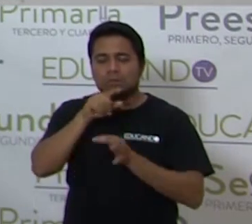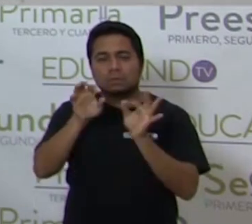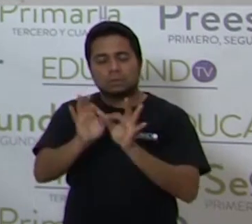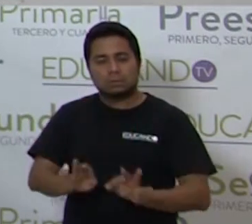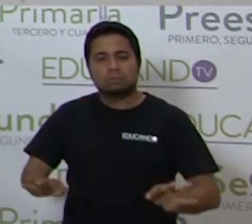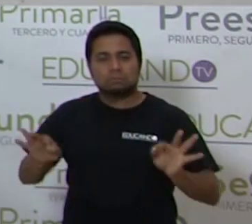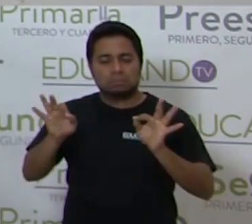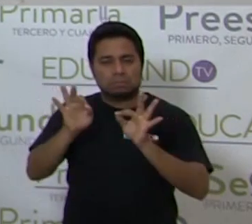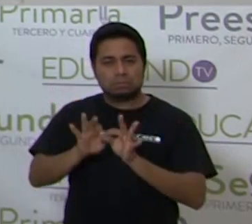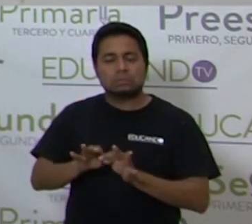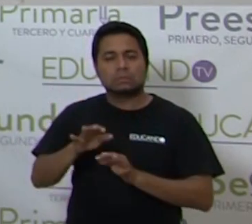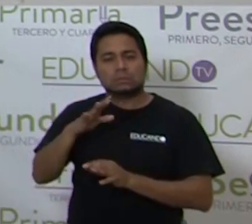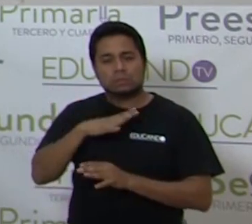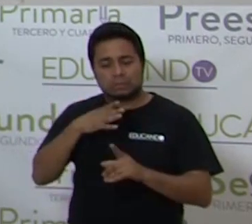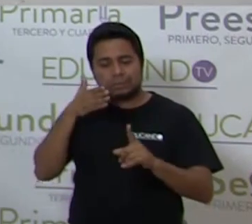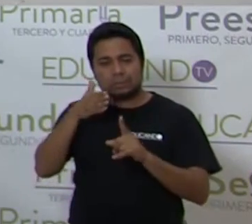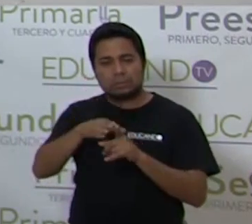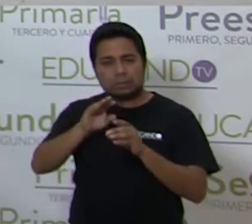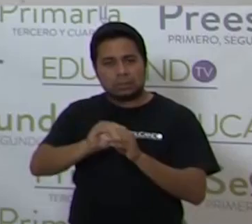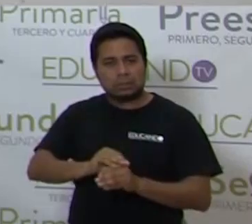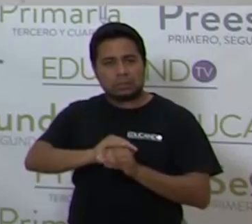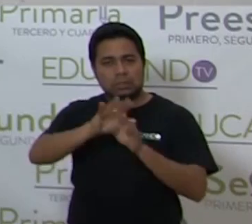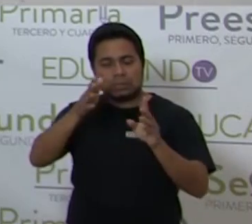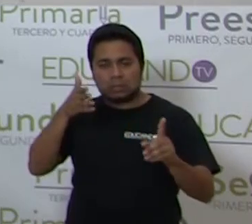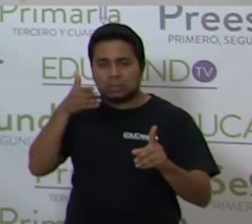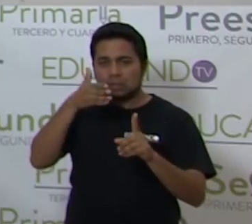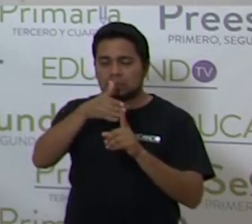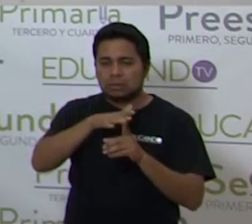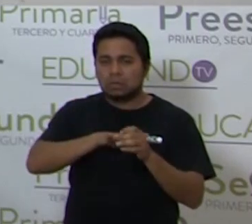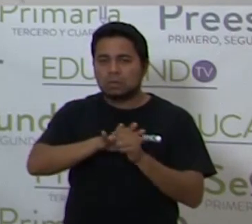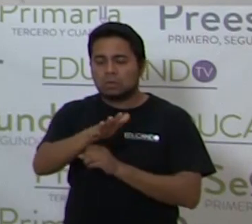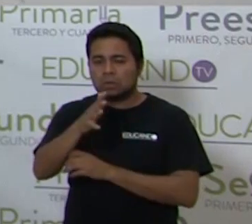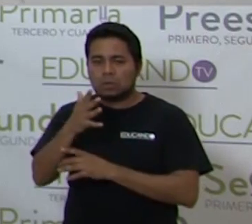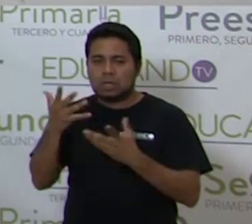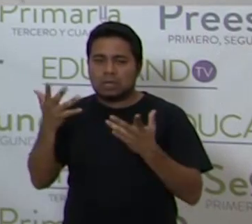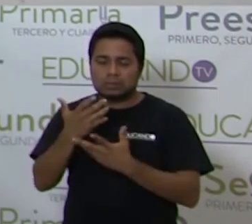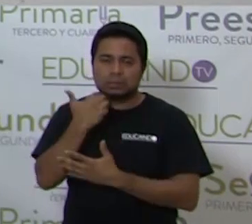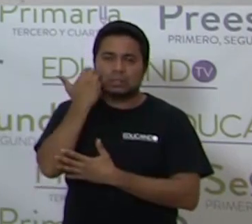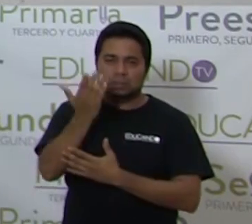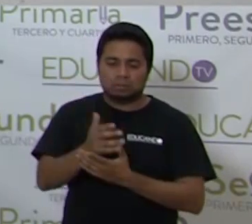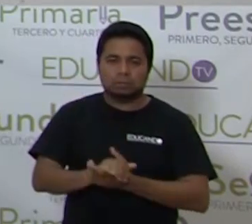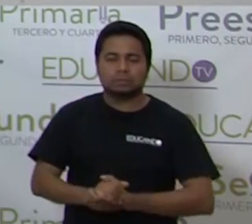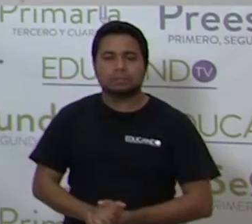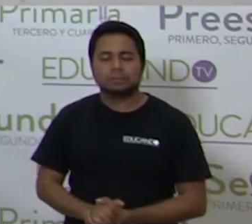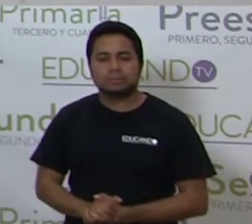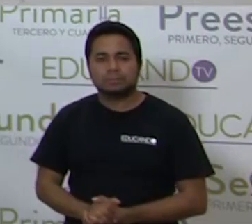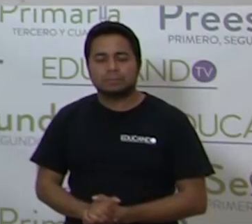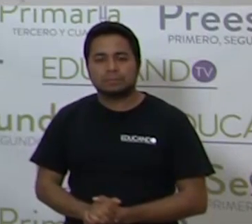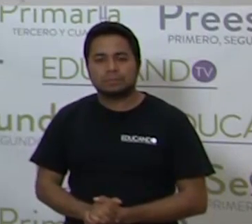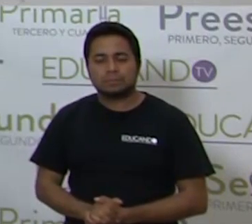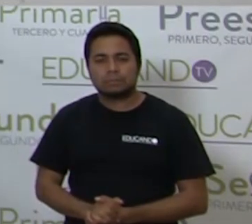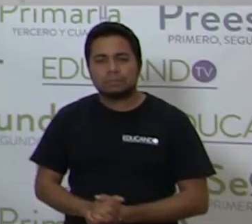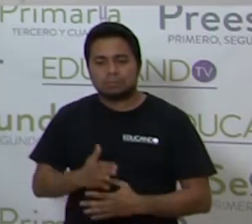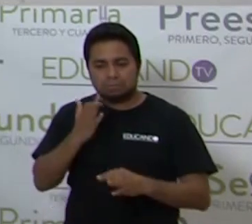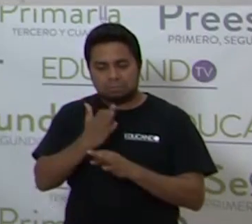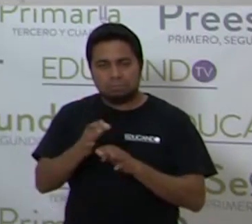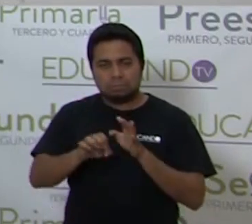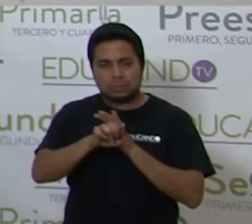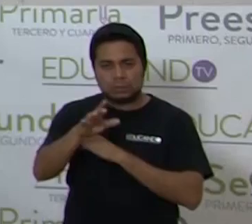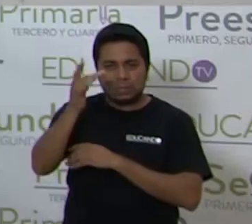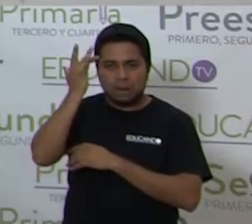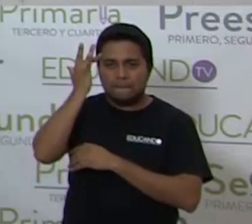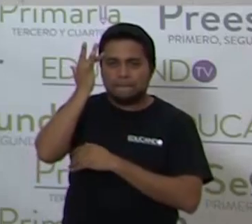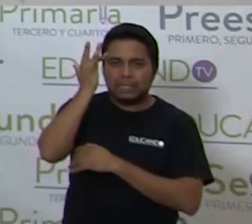también tener claro y preciso qué queremos alcanzar. En este caso, un pastel